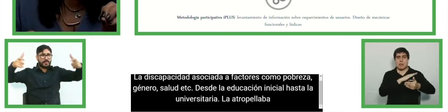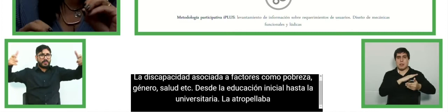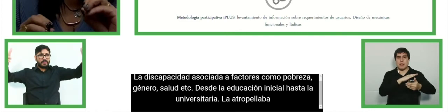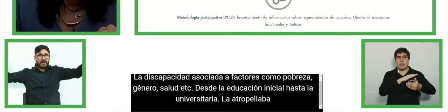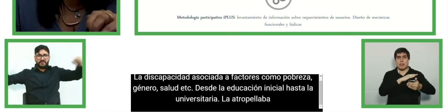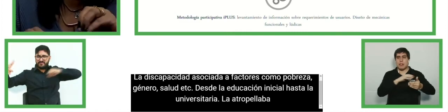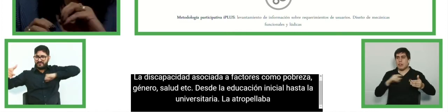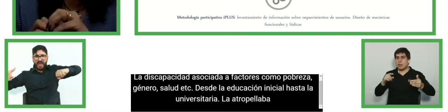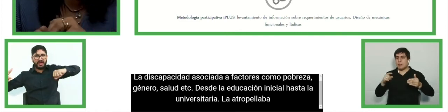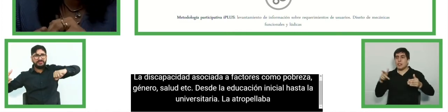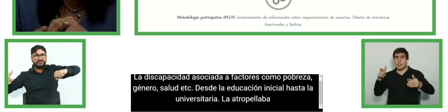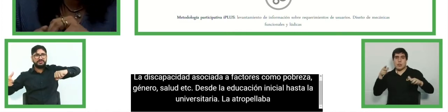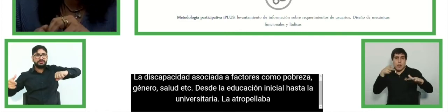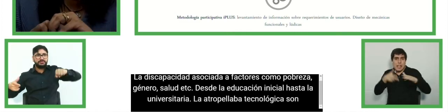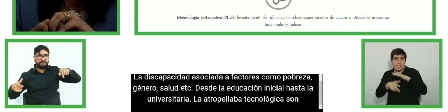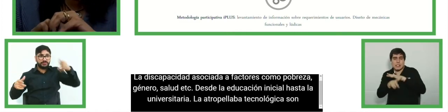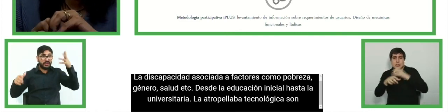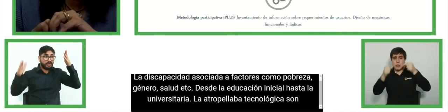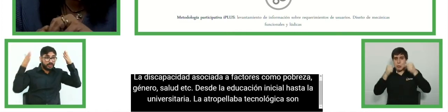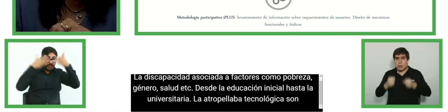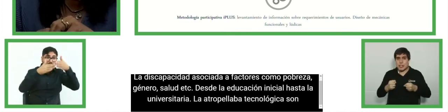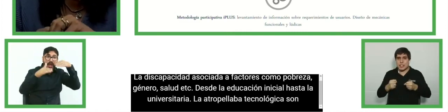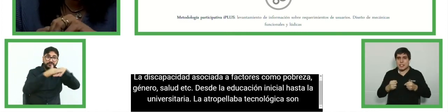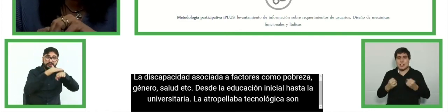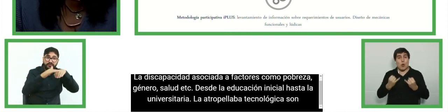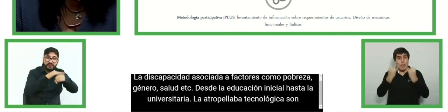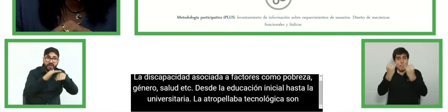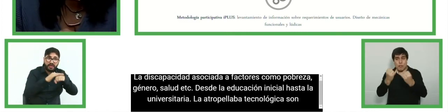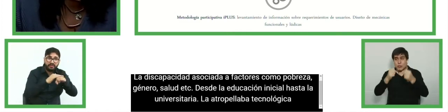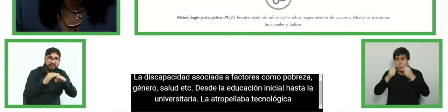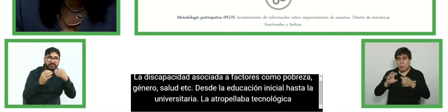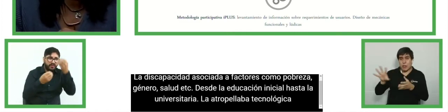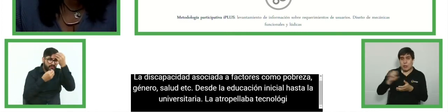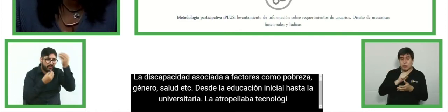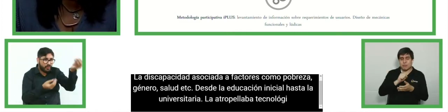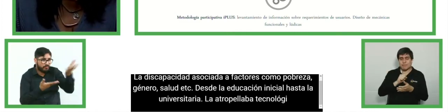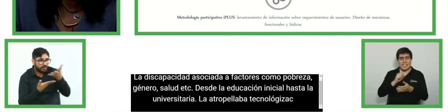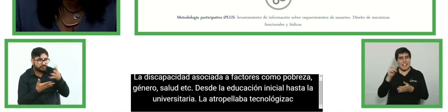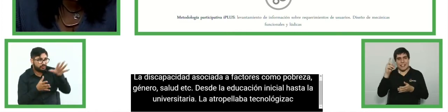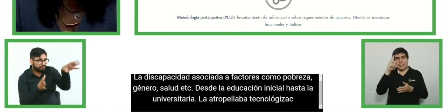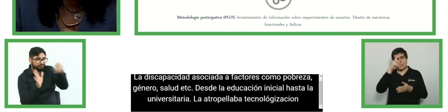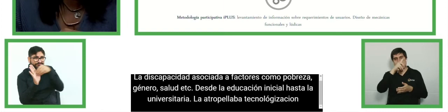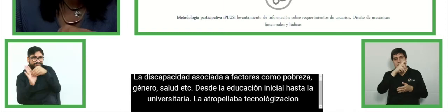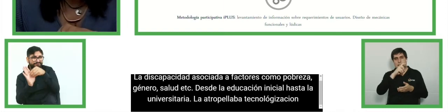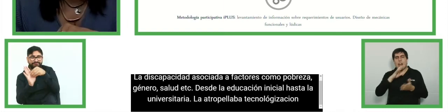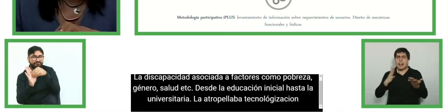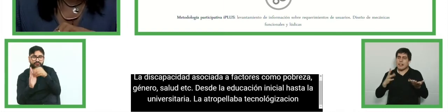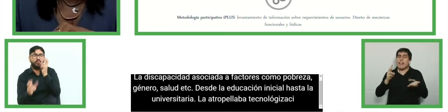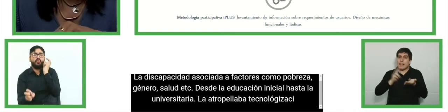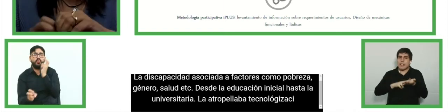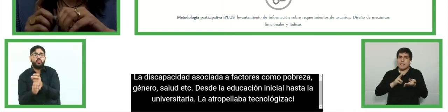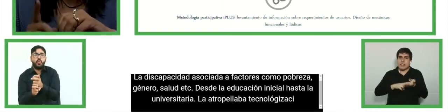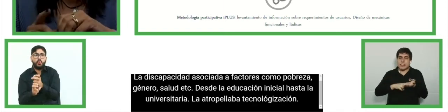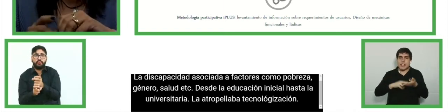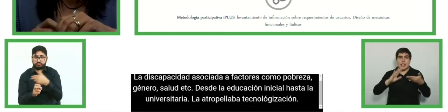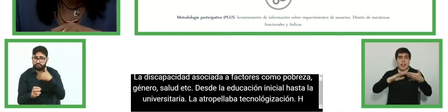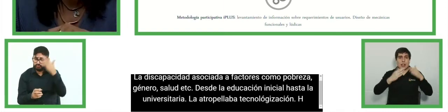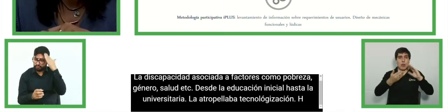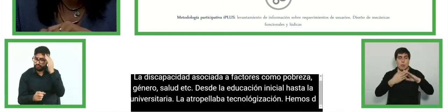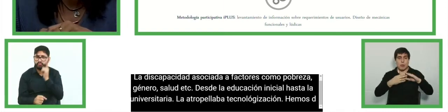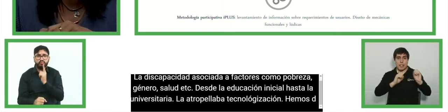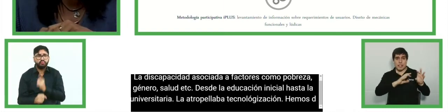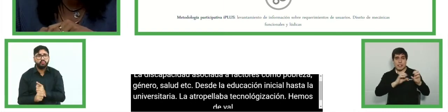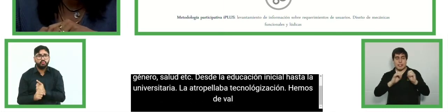accesibilidad ni de información. Hemos de valorar el ingente esfuerzo de los miembros de la comunidad educativa,